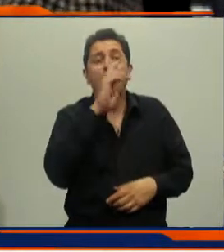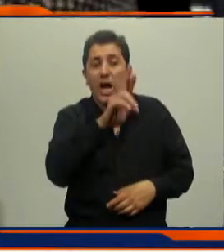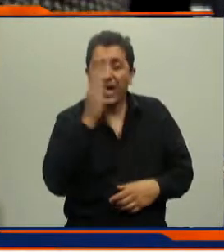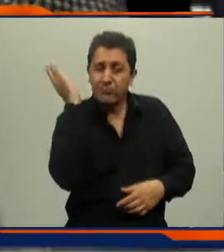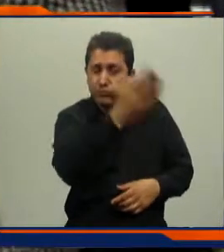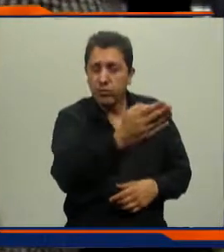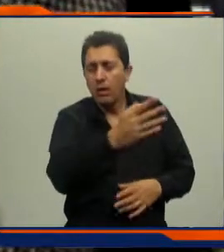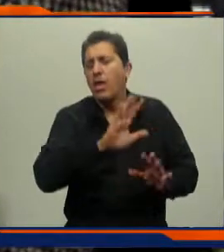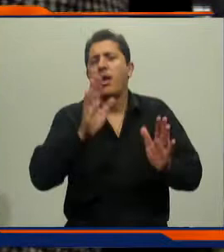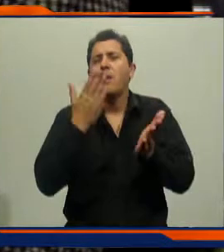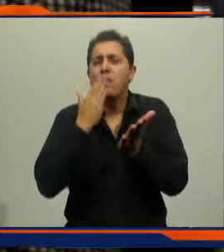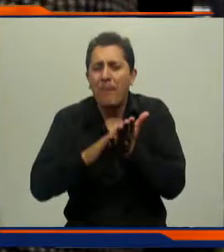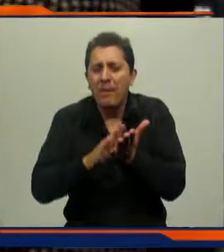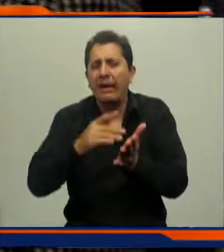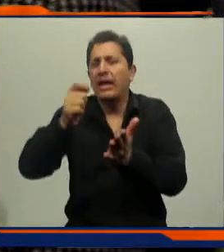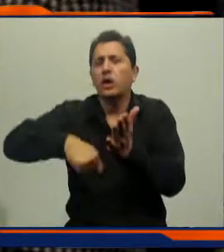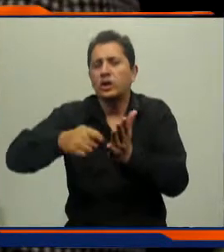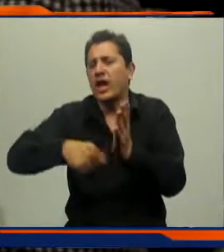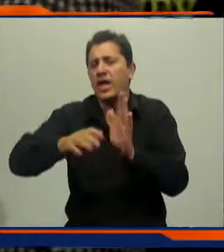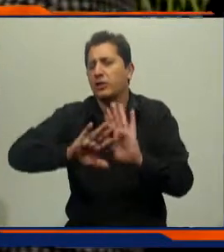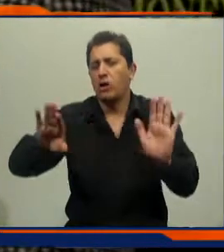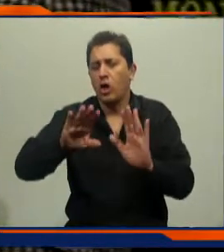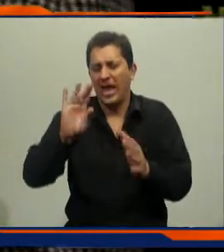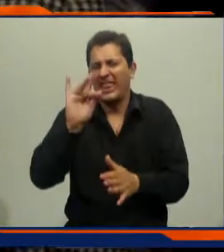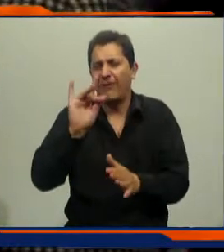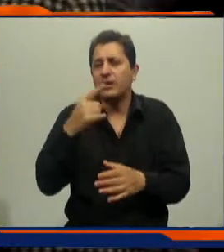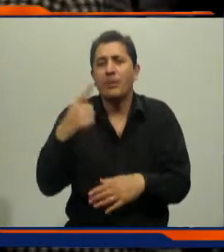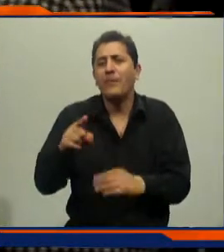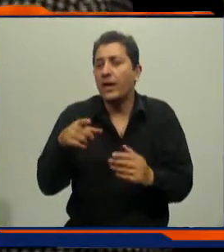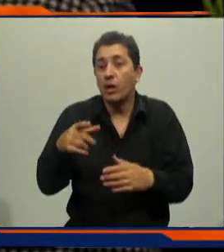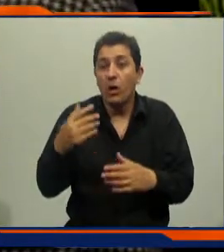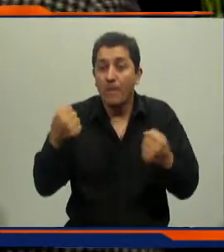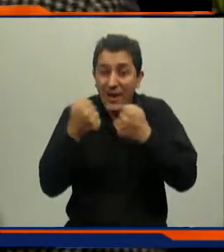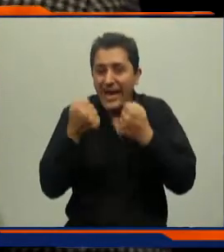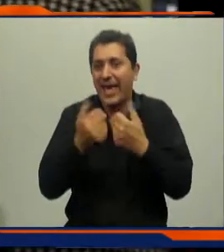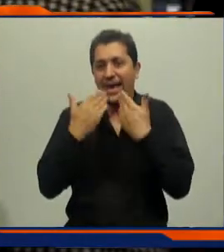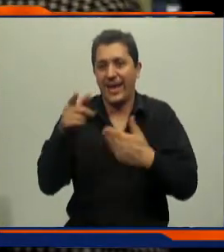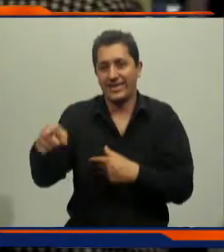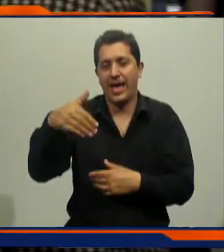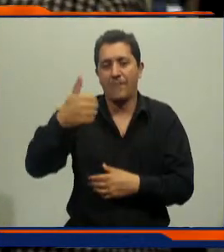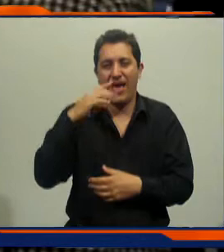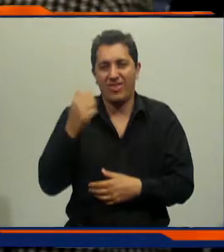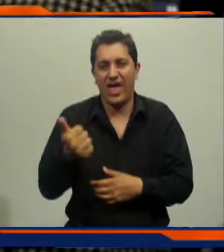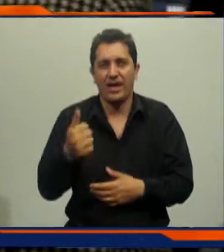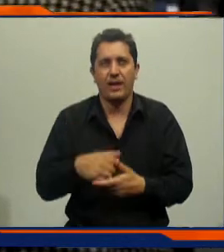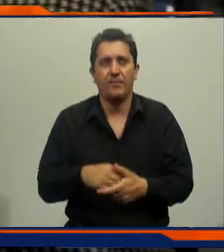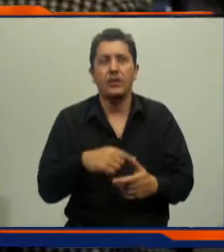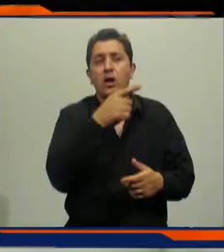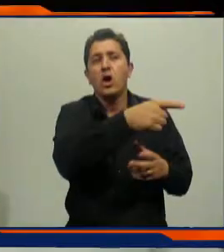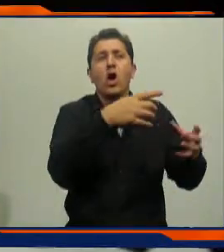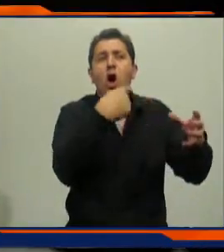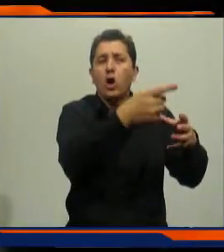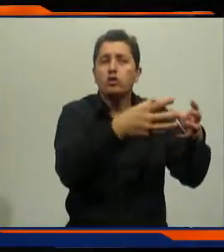papeleo, los contratos, el asesoramiento, eso sí es complejo, pero se pudo llevar muy bien adelante contra la gente de Golden Boy y al